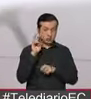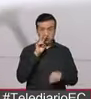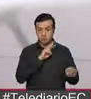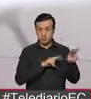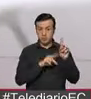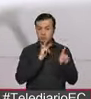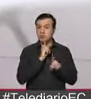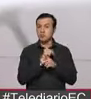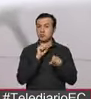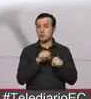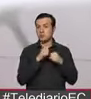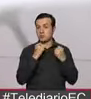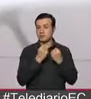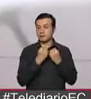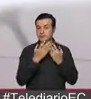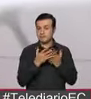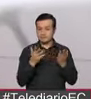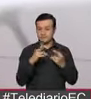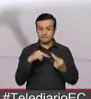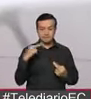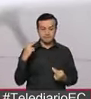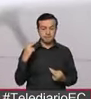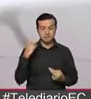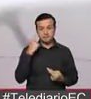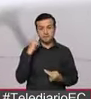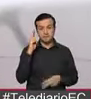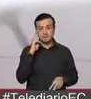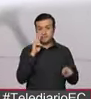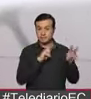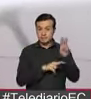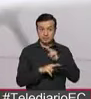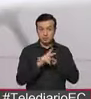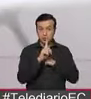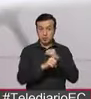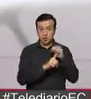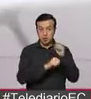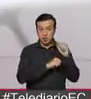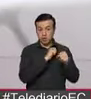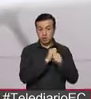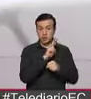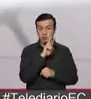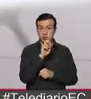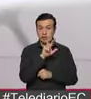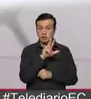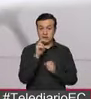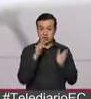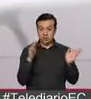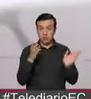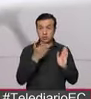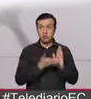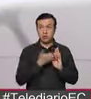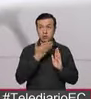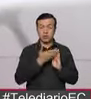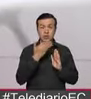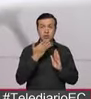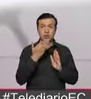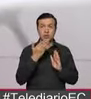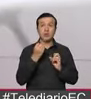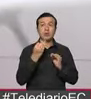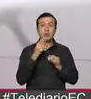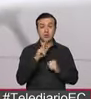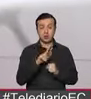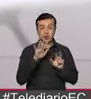sociales en la región determinan que al año 2030 nosotros creceremos a una tasa de